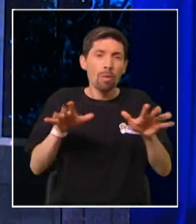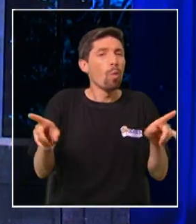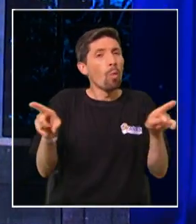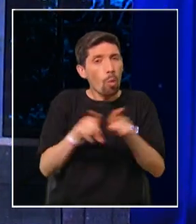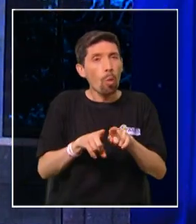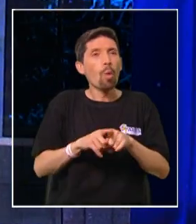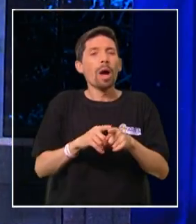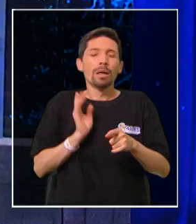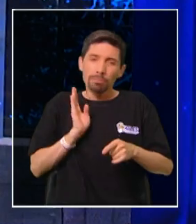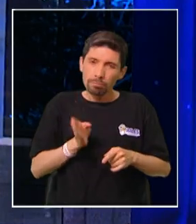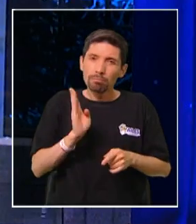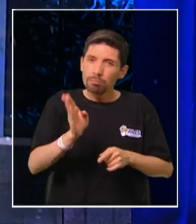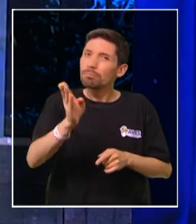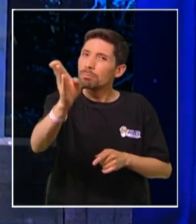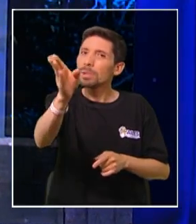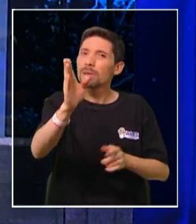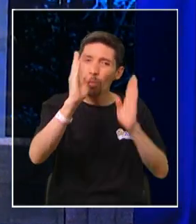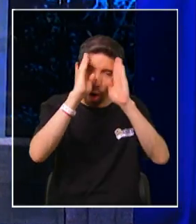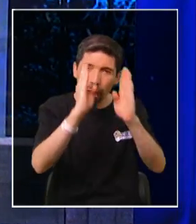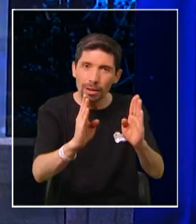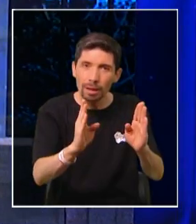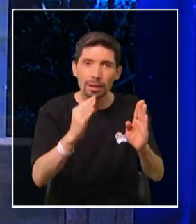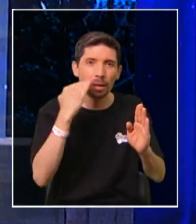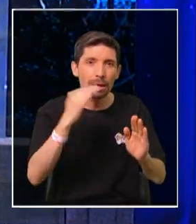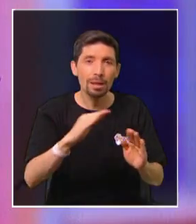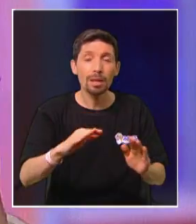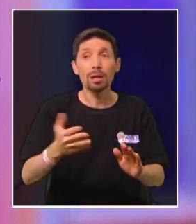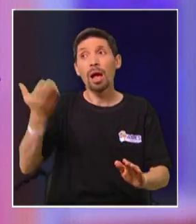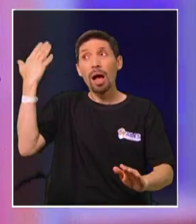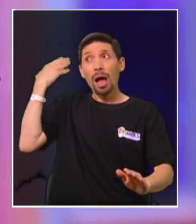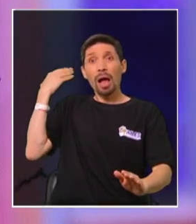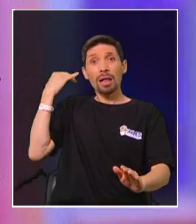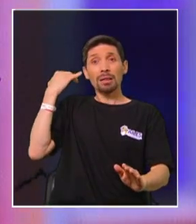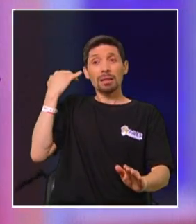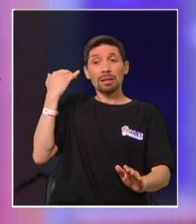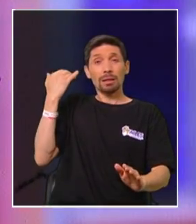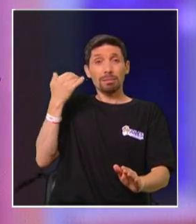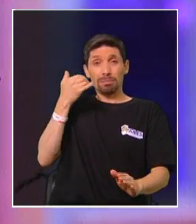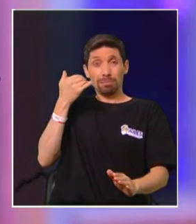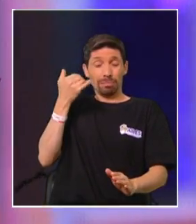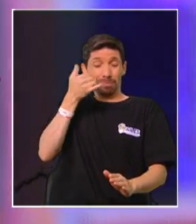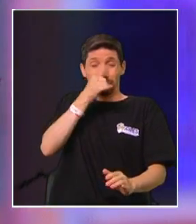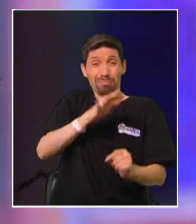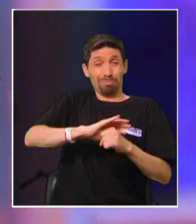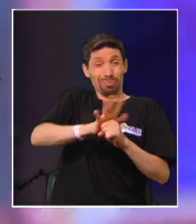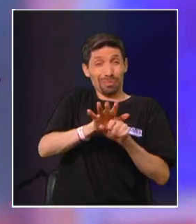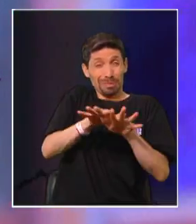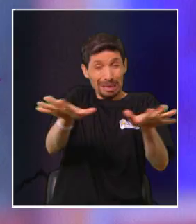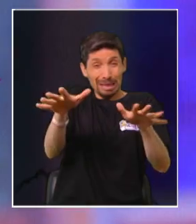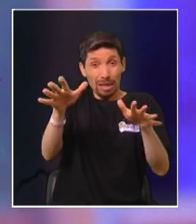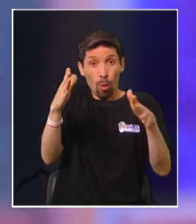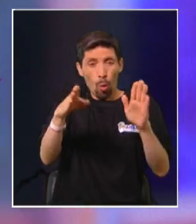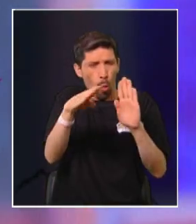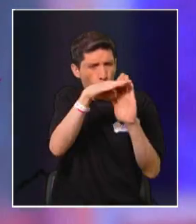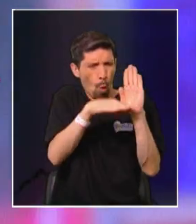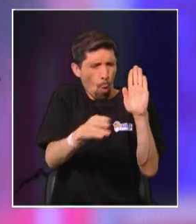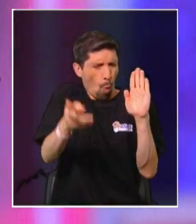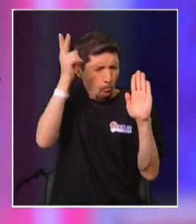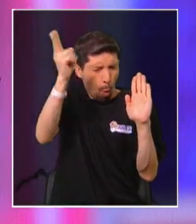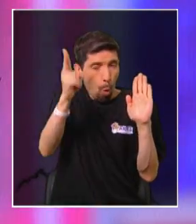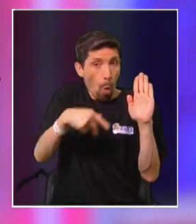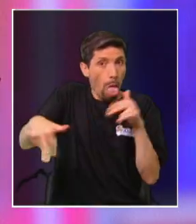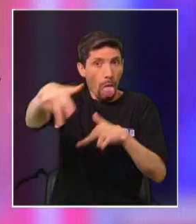la atención, ni en los tiempos más difíciles de la cuarentena y con las restricciones sanitarias más